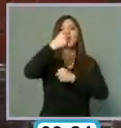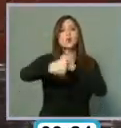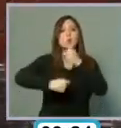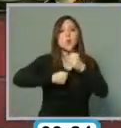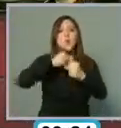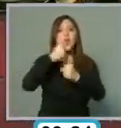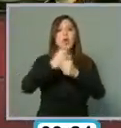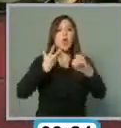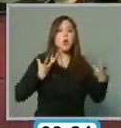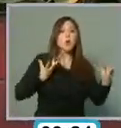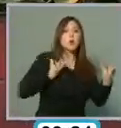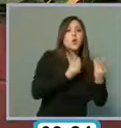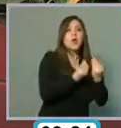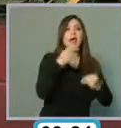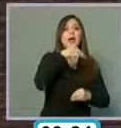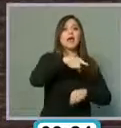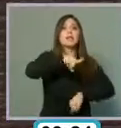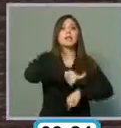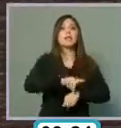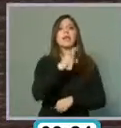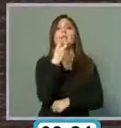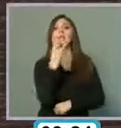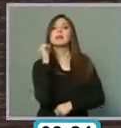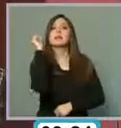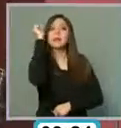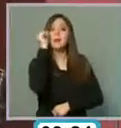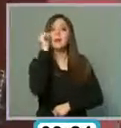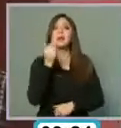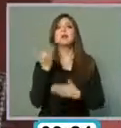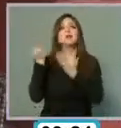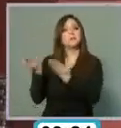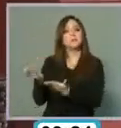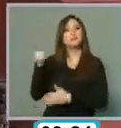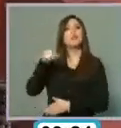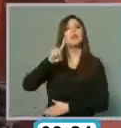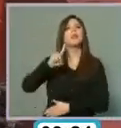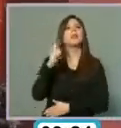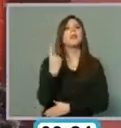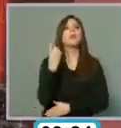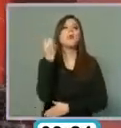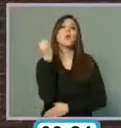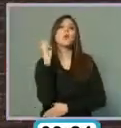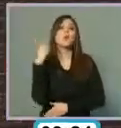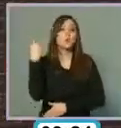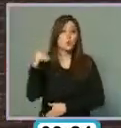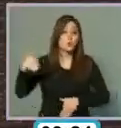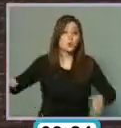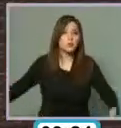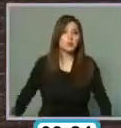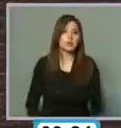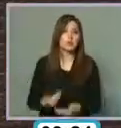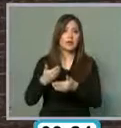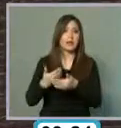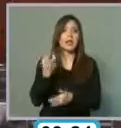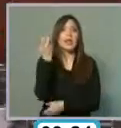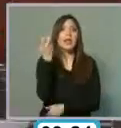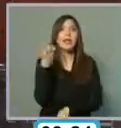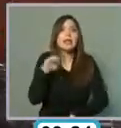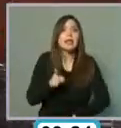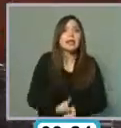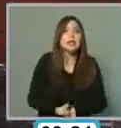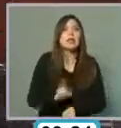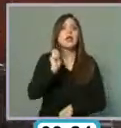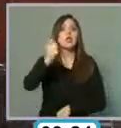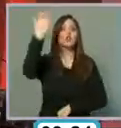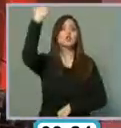de abril. Ok. Y igual, 31 de octubre. 31 de octubre es tu mejor momento porque el sol llega a